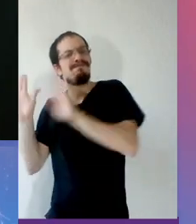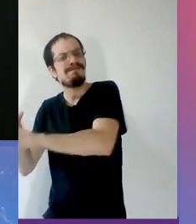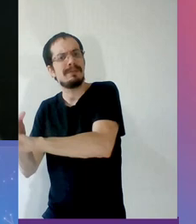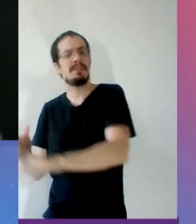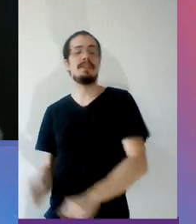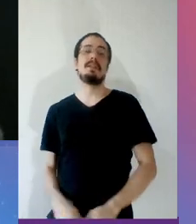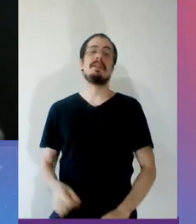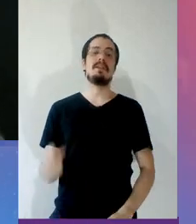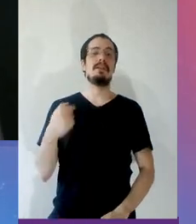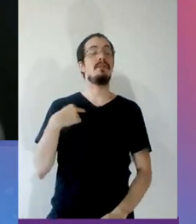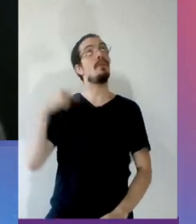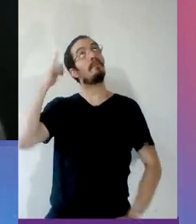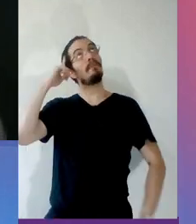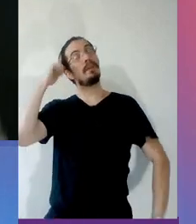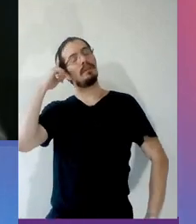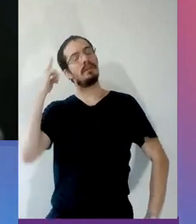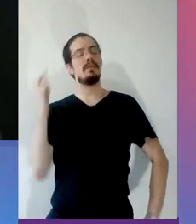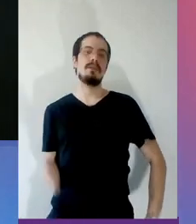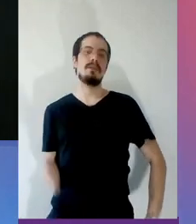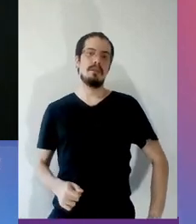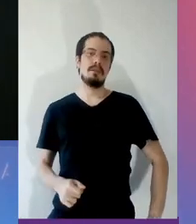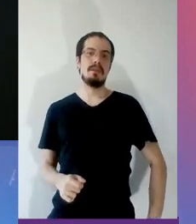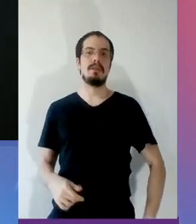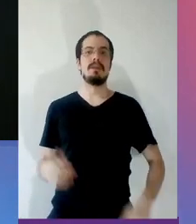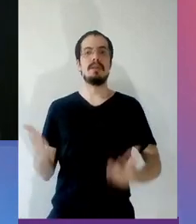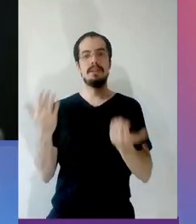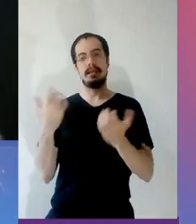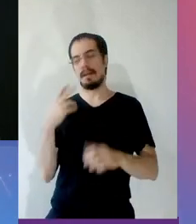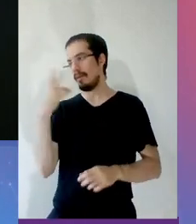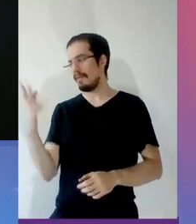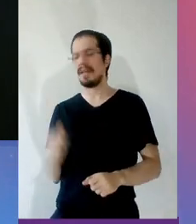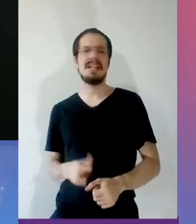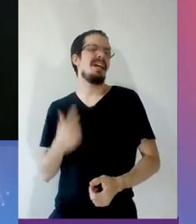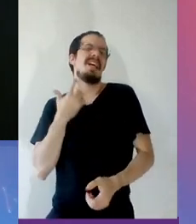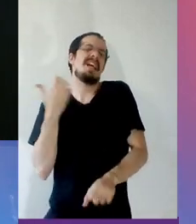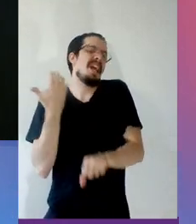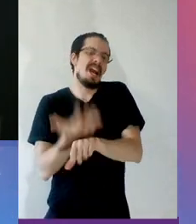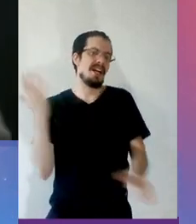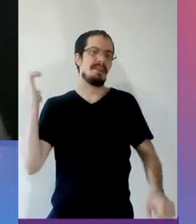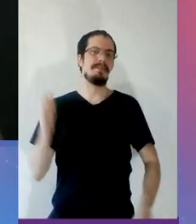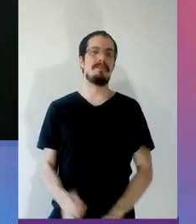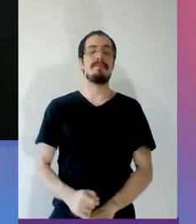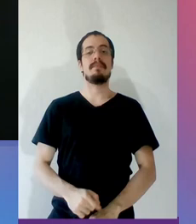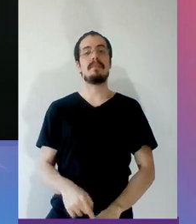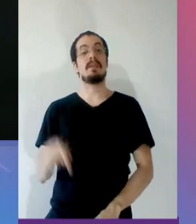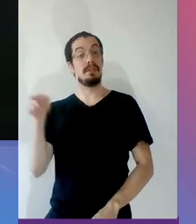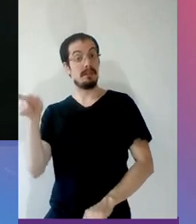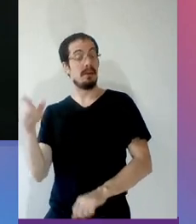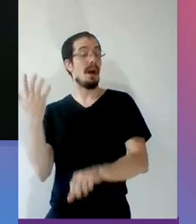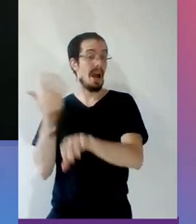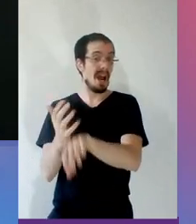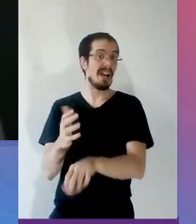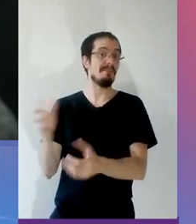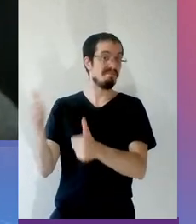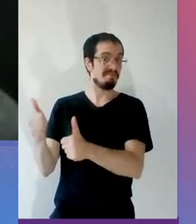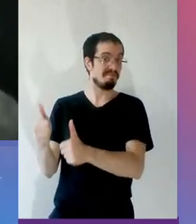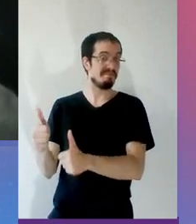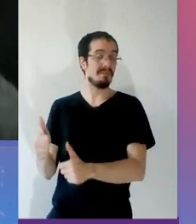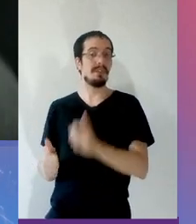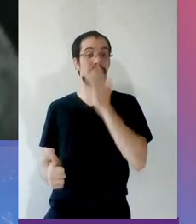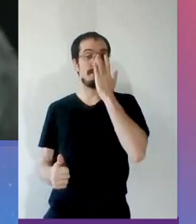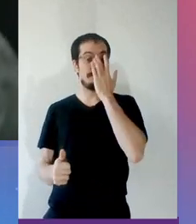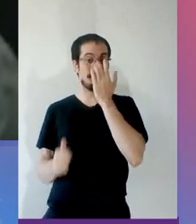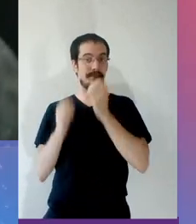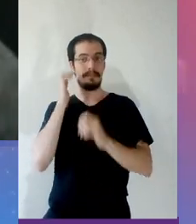requiere analizar qué tenemos, si con lo que tenemos, yo siempre me refiero a Chile